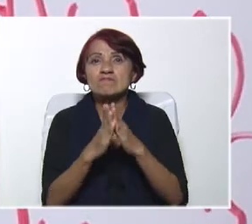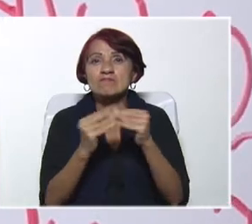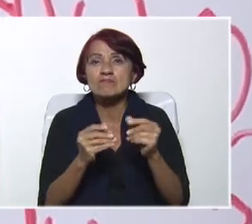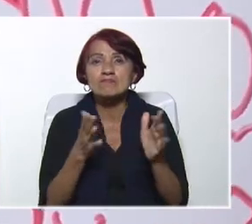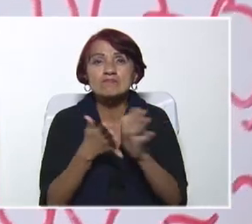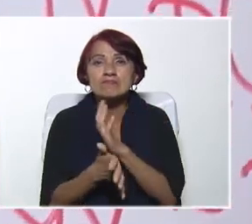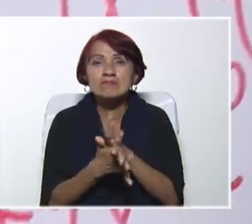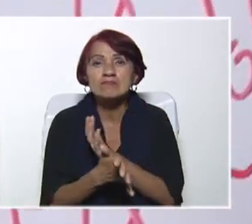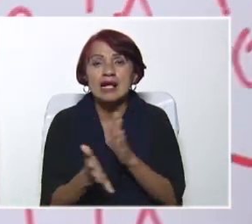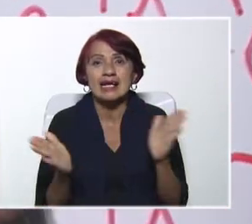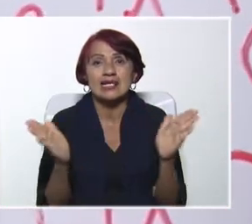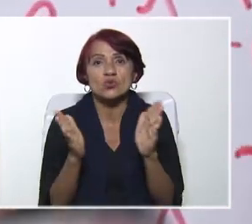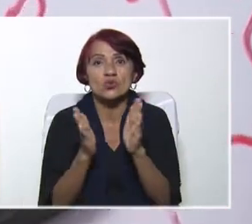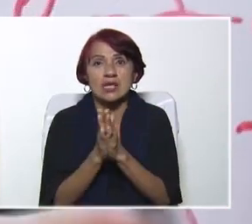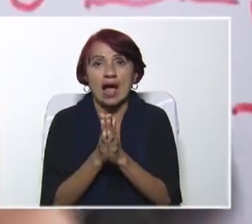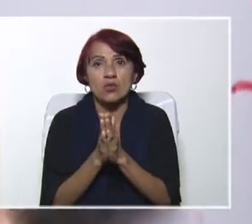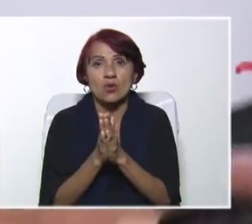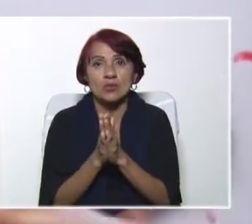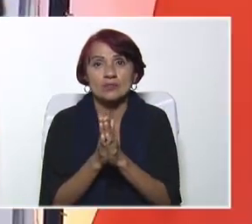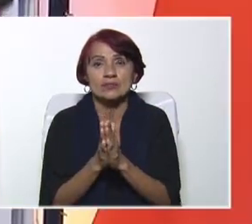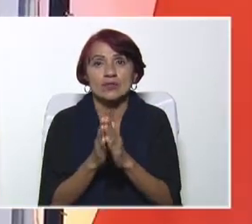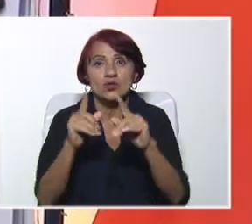Tendríamos entonces,